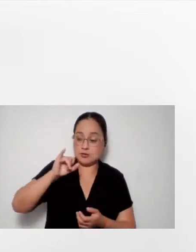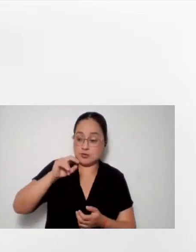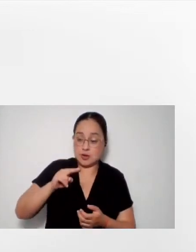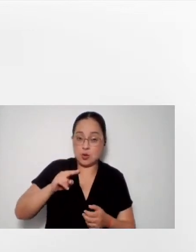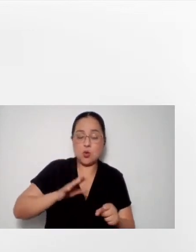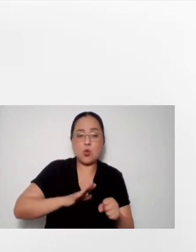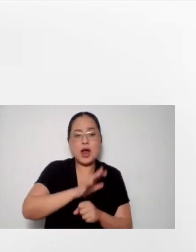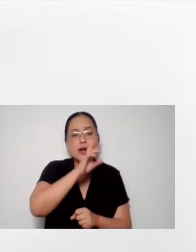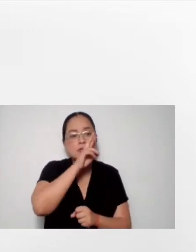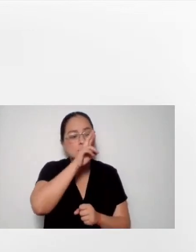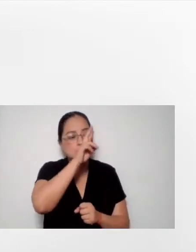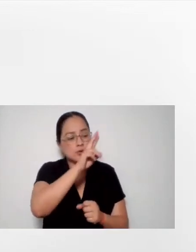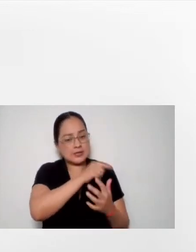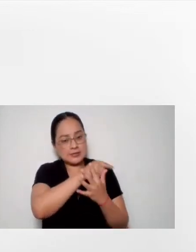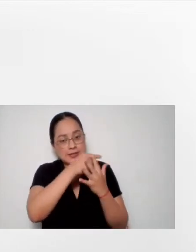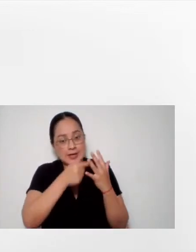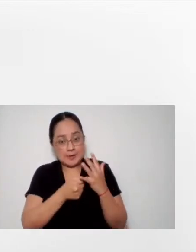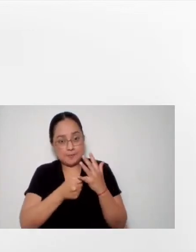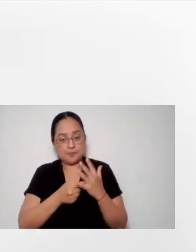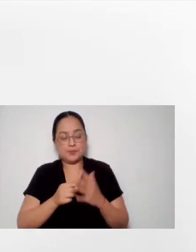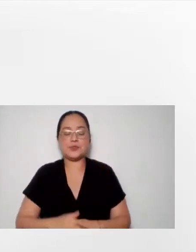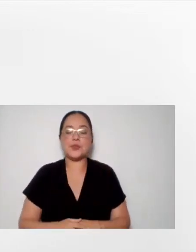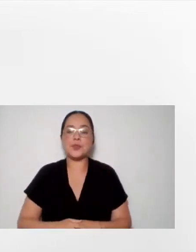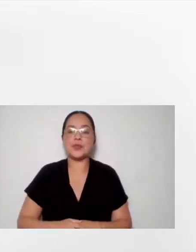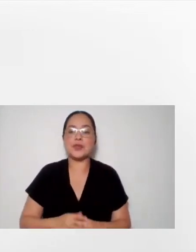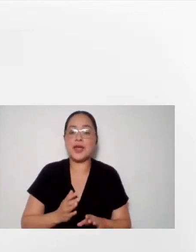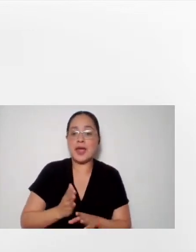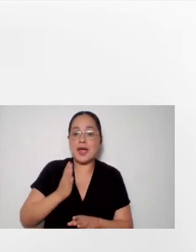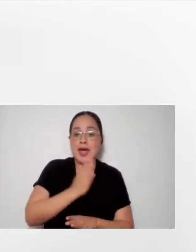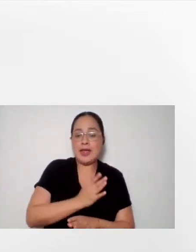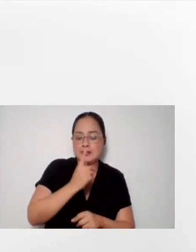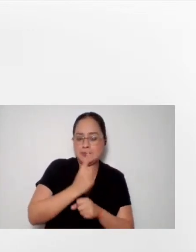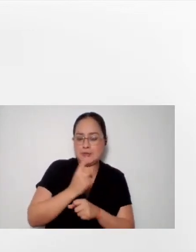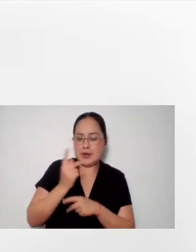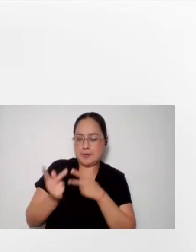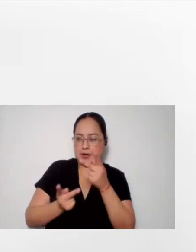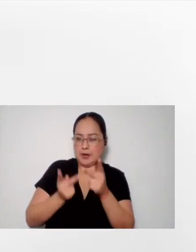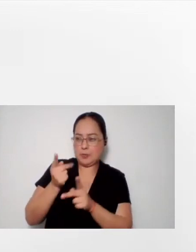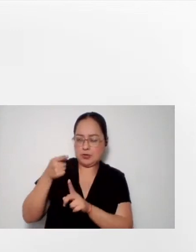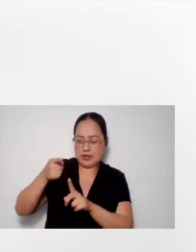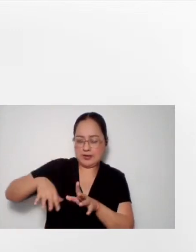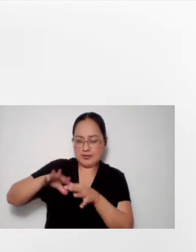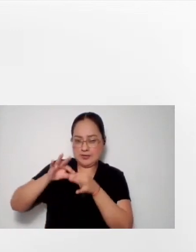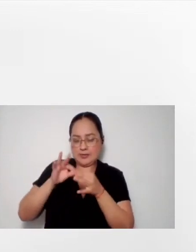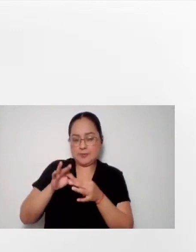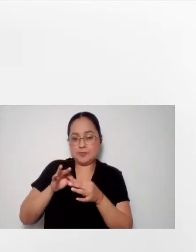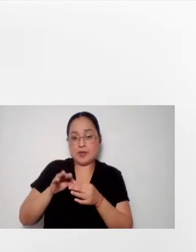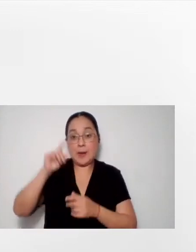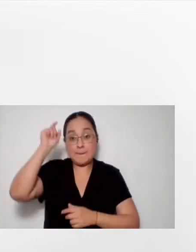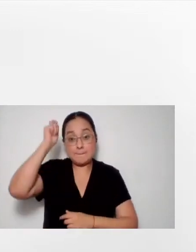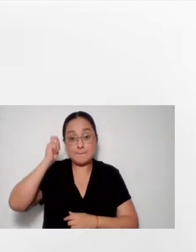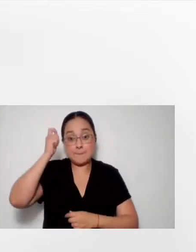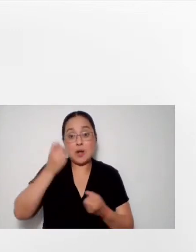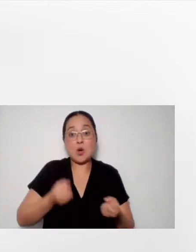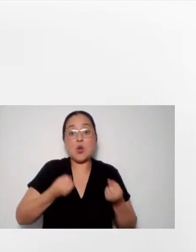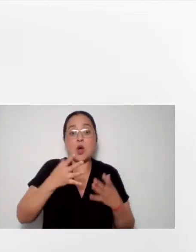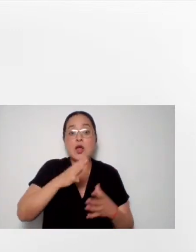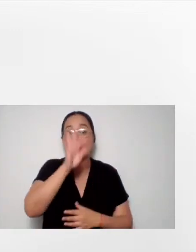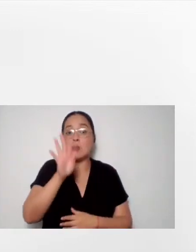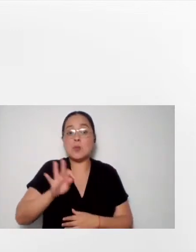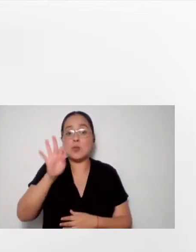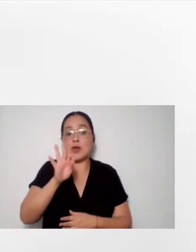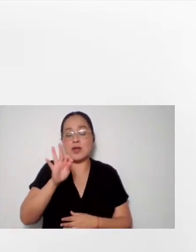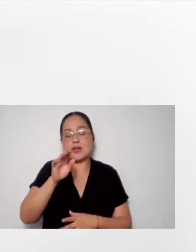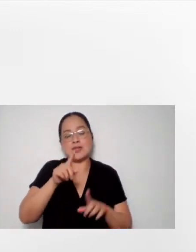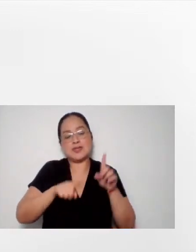Y como ya lo dije con la primera pregunta, para fijar una pensión alimenticia, todo depende de las características